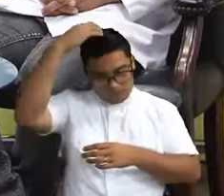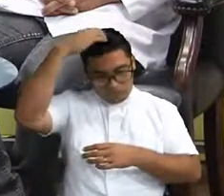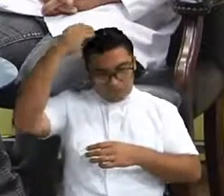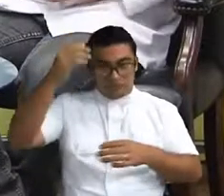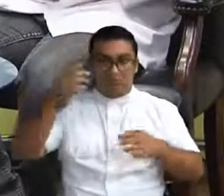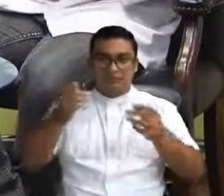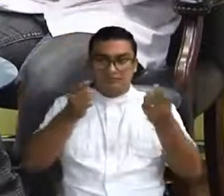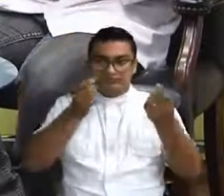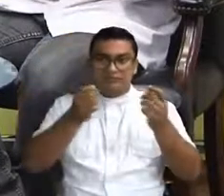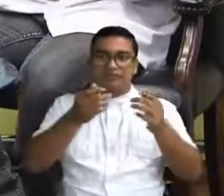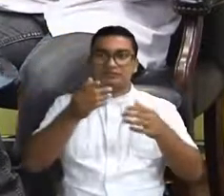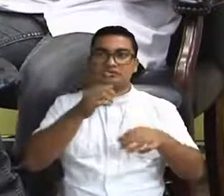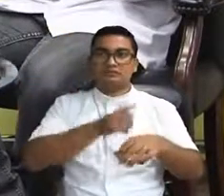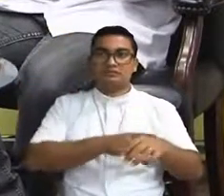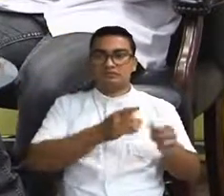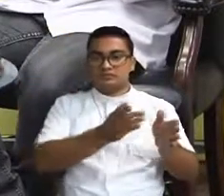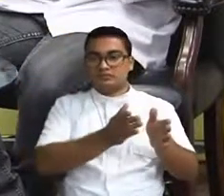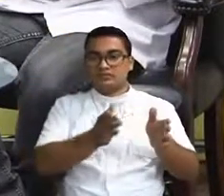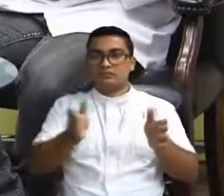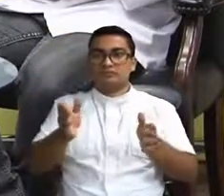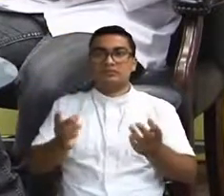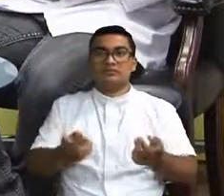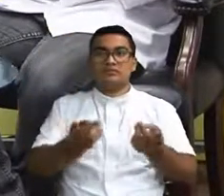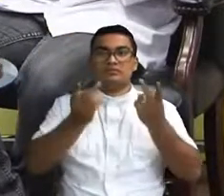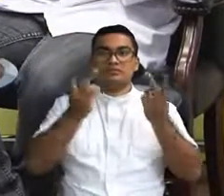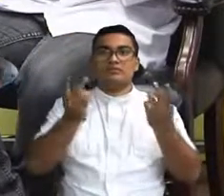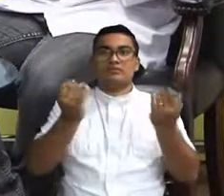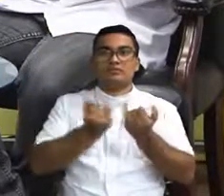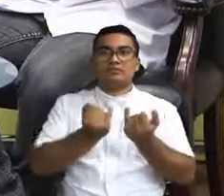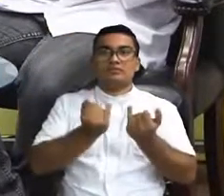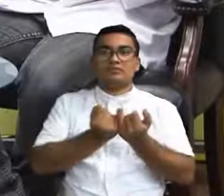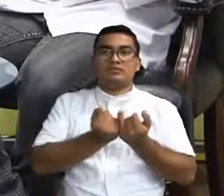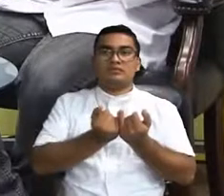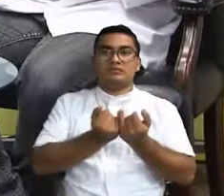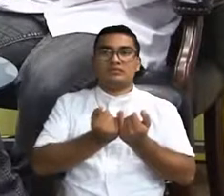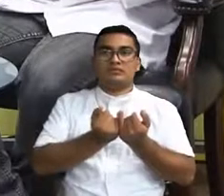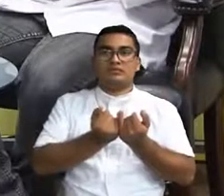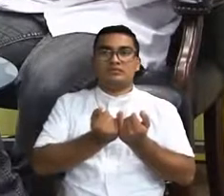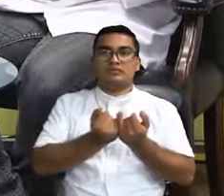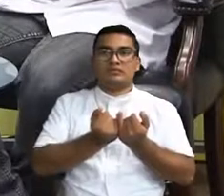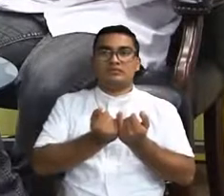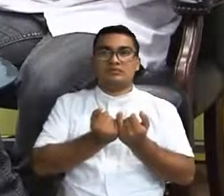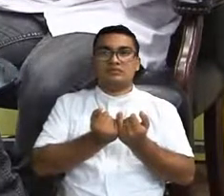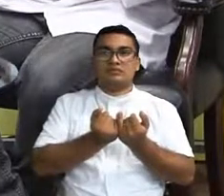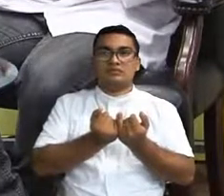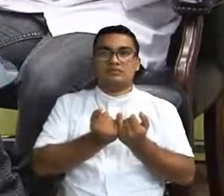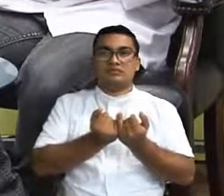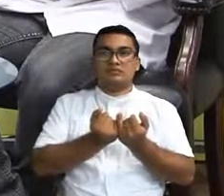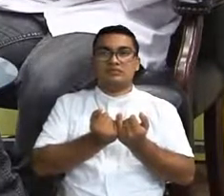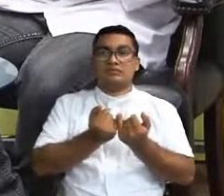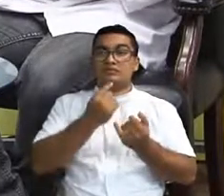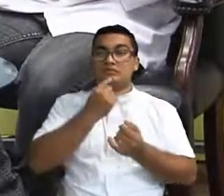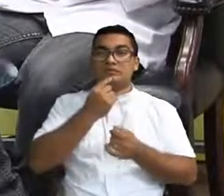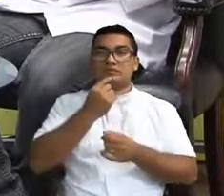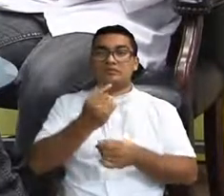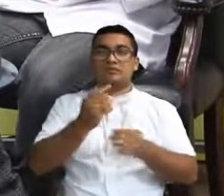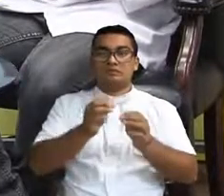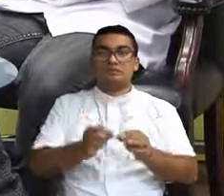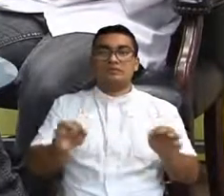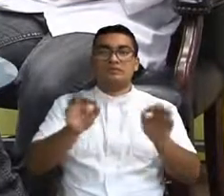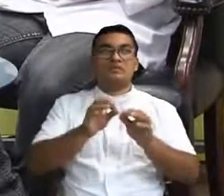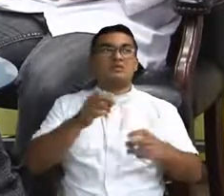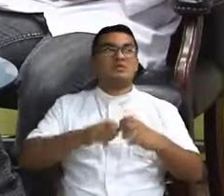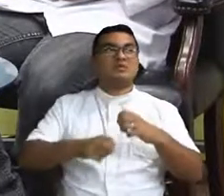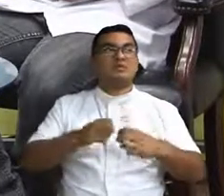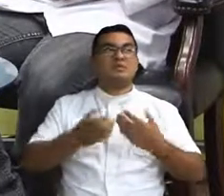hacemos es que alargamos el tiempo de vida y disminuimos, se da una disminución en gran cantidad del problema